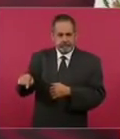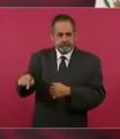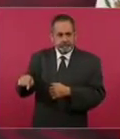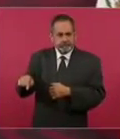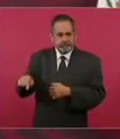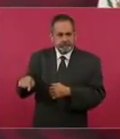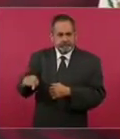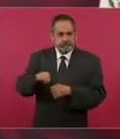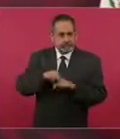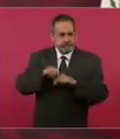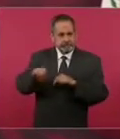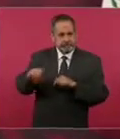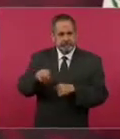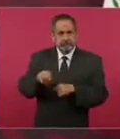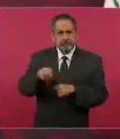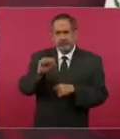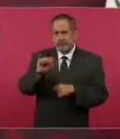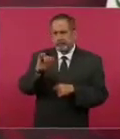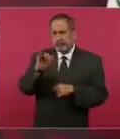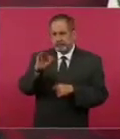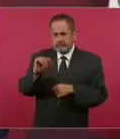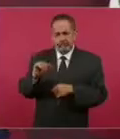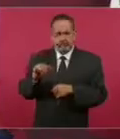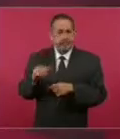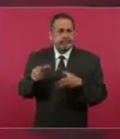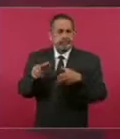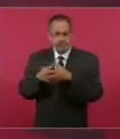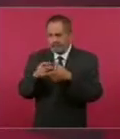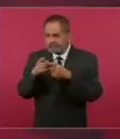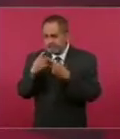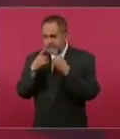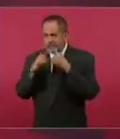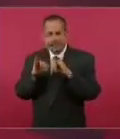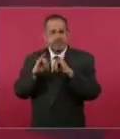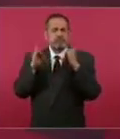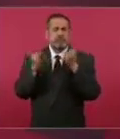hacia el Felipe Ángeles y nos vamos a reunir y